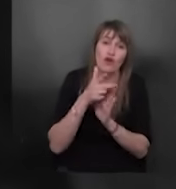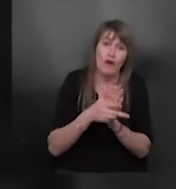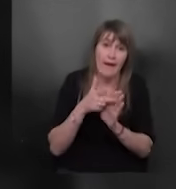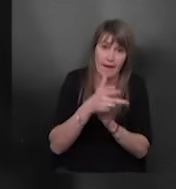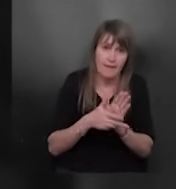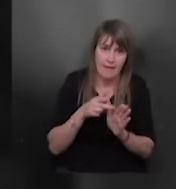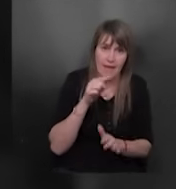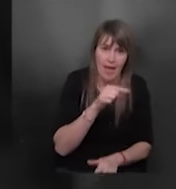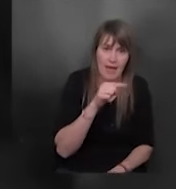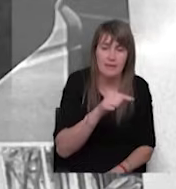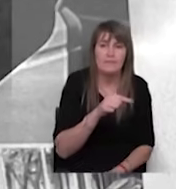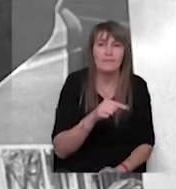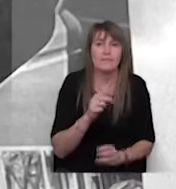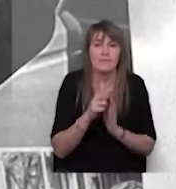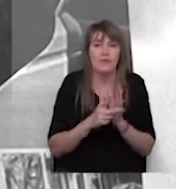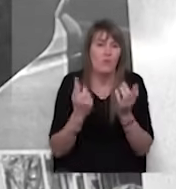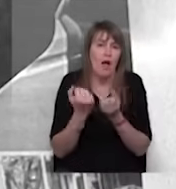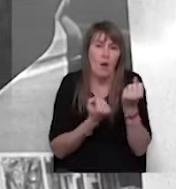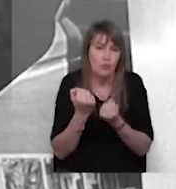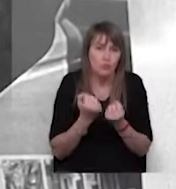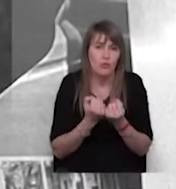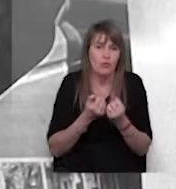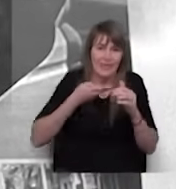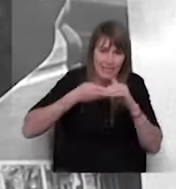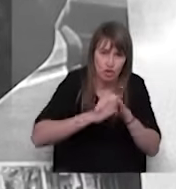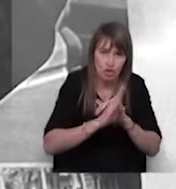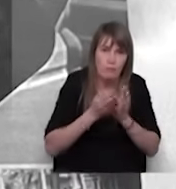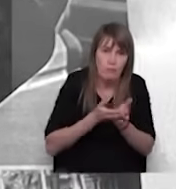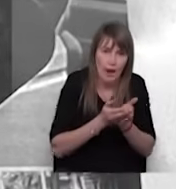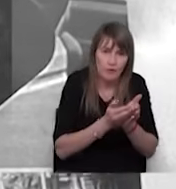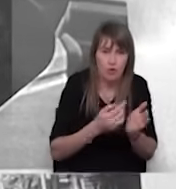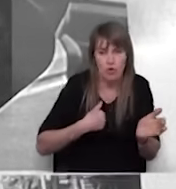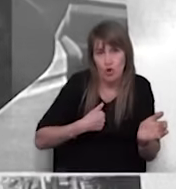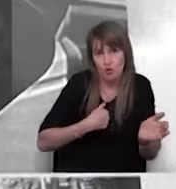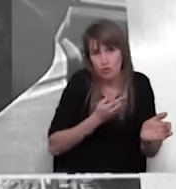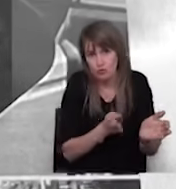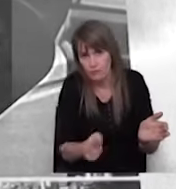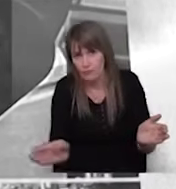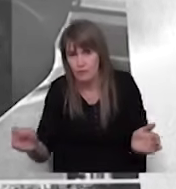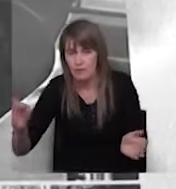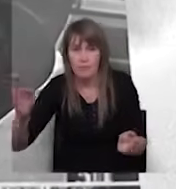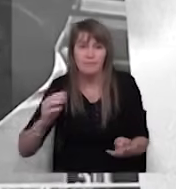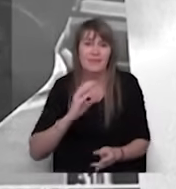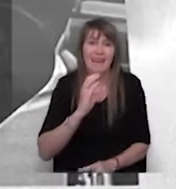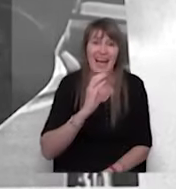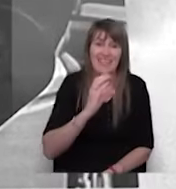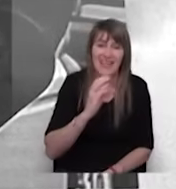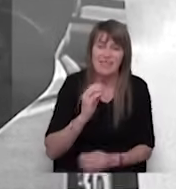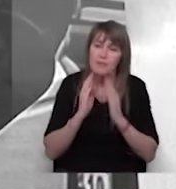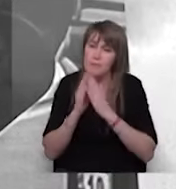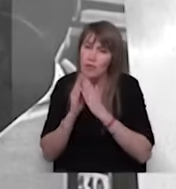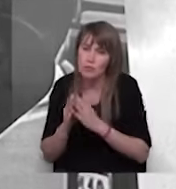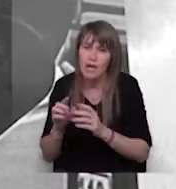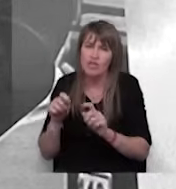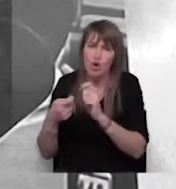que es del club Rowan, el auto de Nader entró al puerto y nosotros dimos la vuelta. Un tiempo de Castañete fue interrogado y torturado